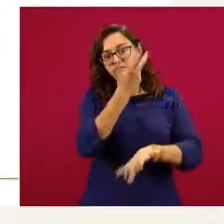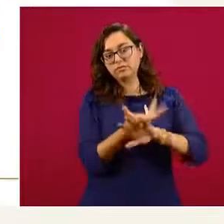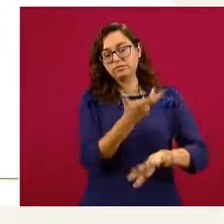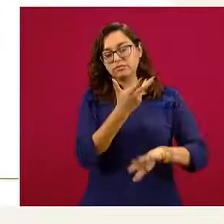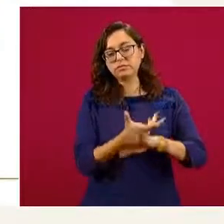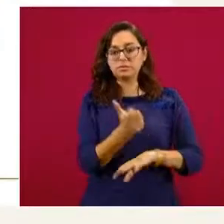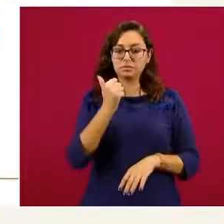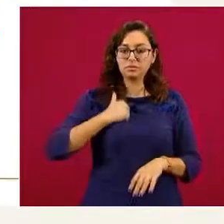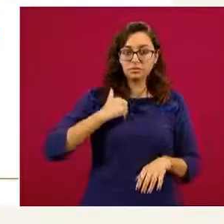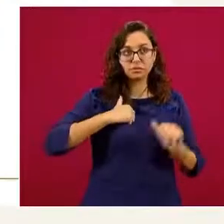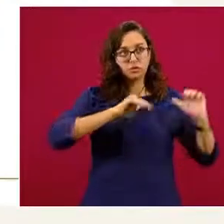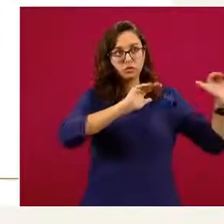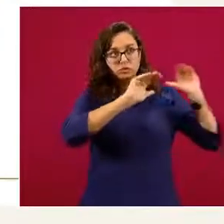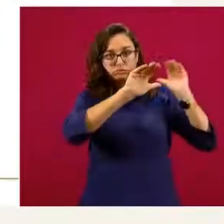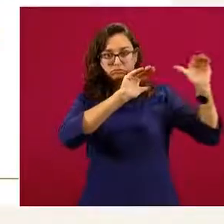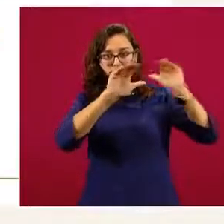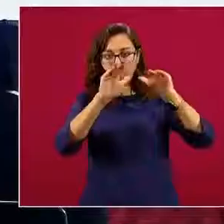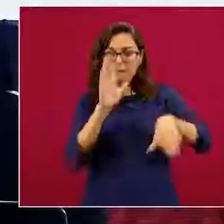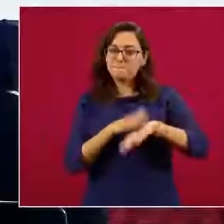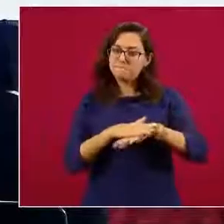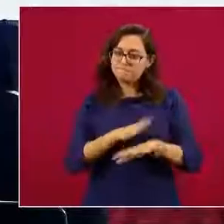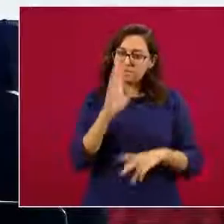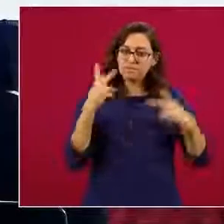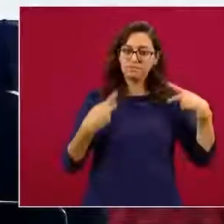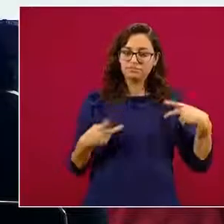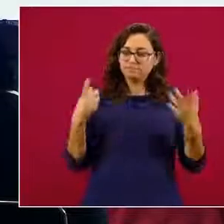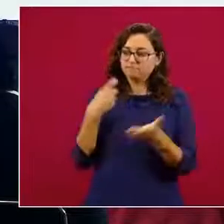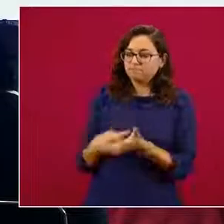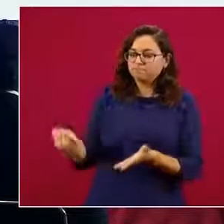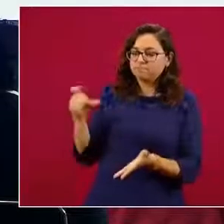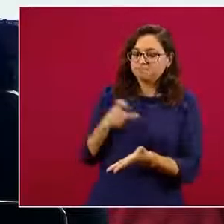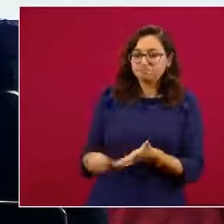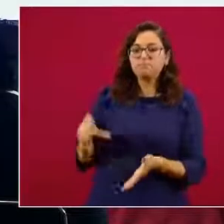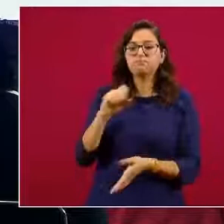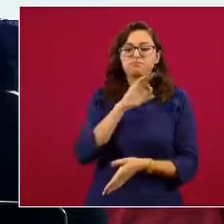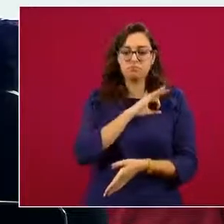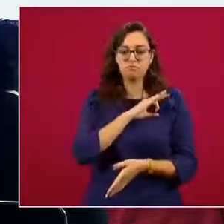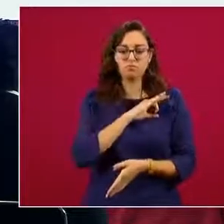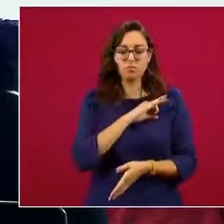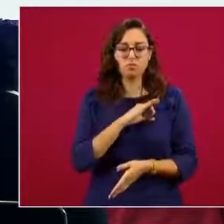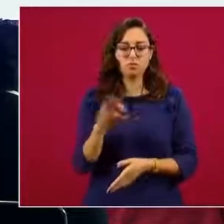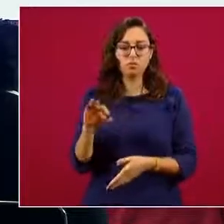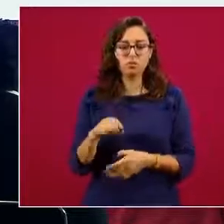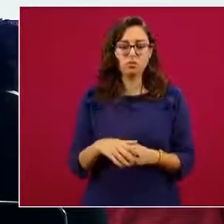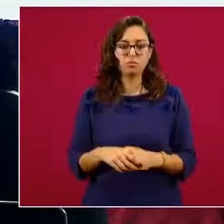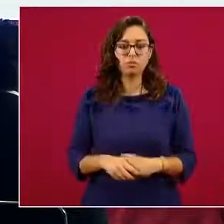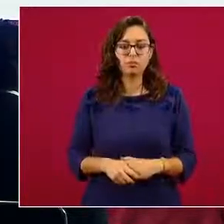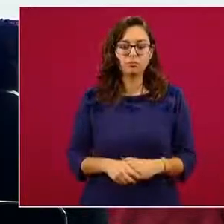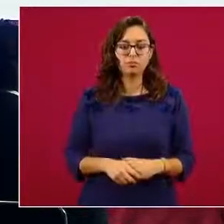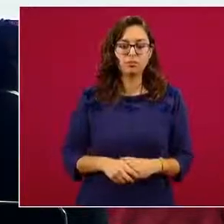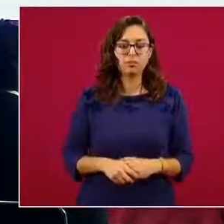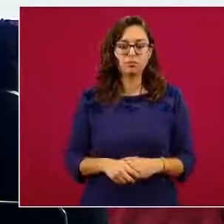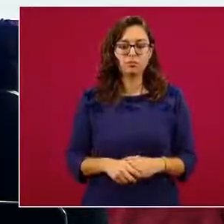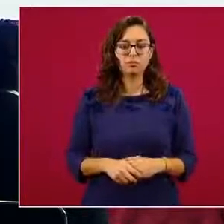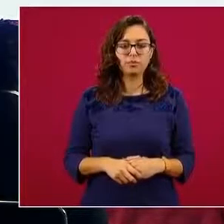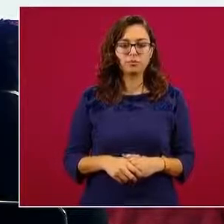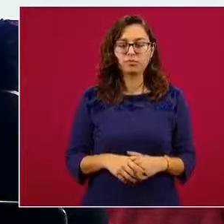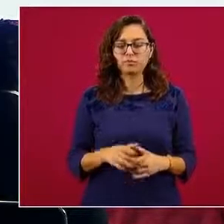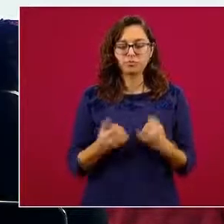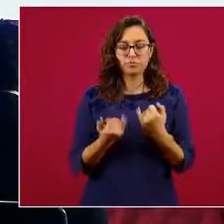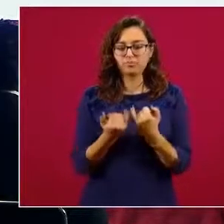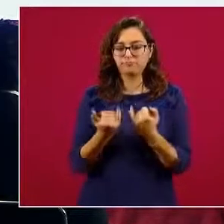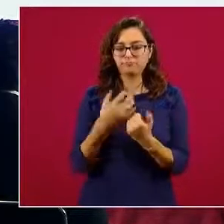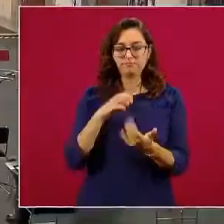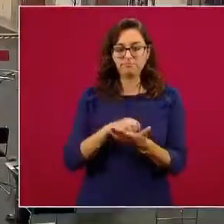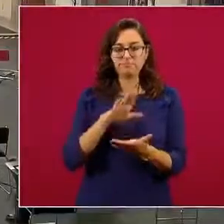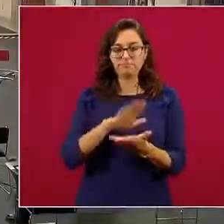puedan responder a la oferta, ¿no? que estará registrada hasta el miércoles, hasta el cierre del